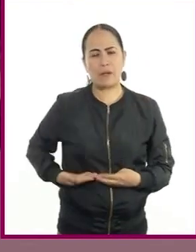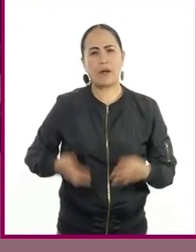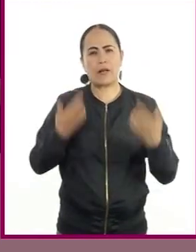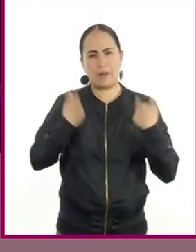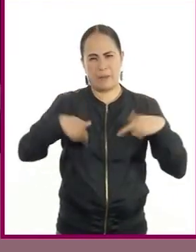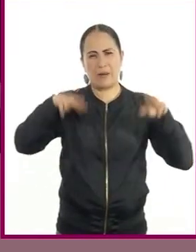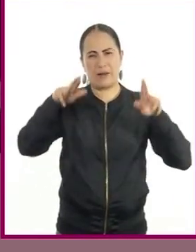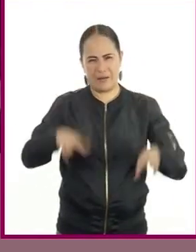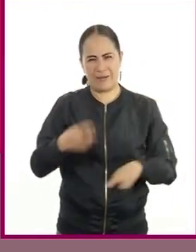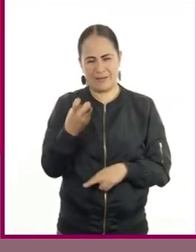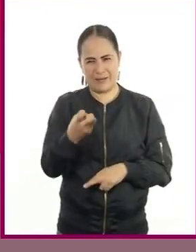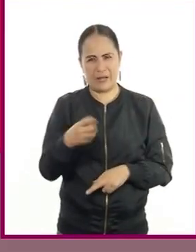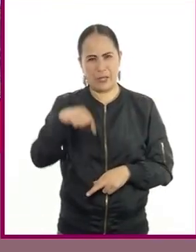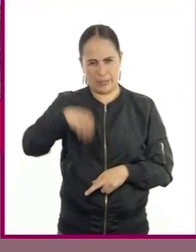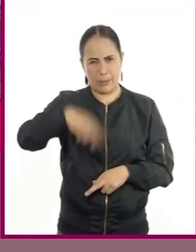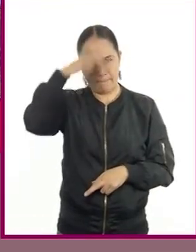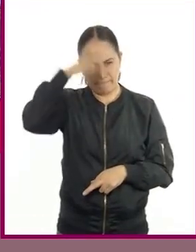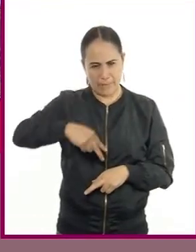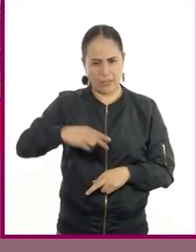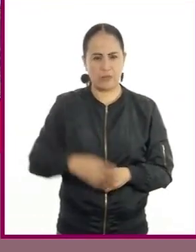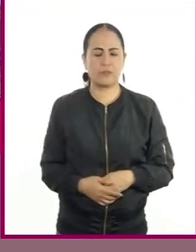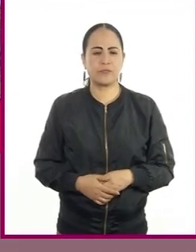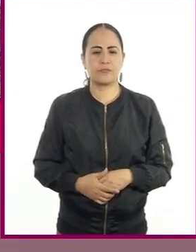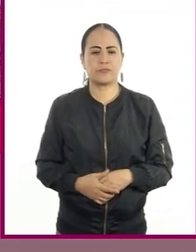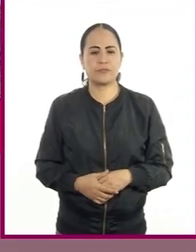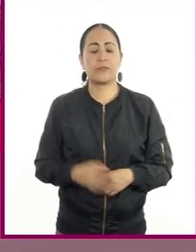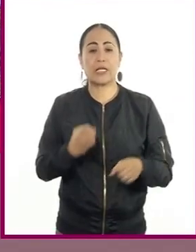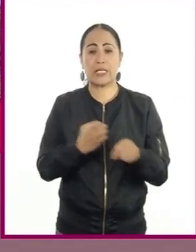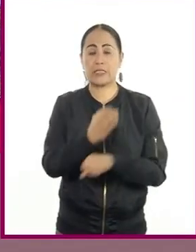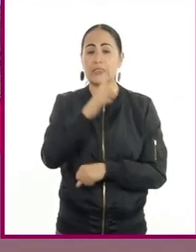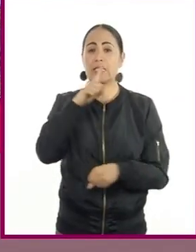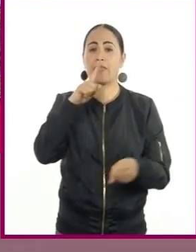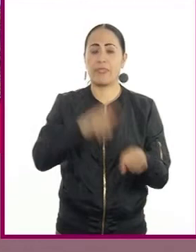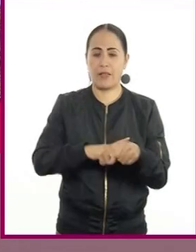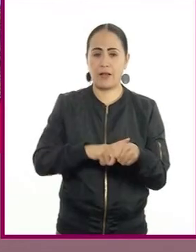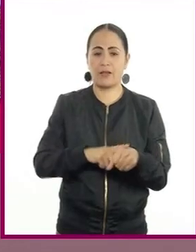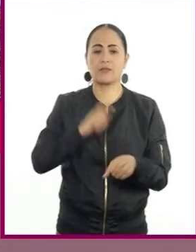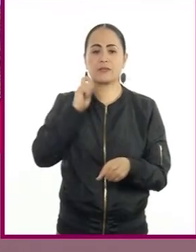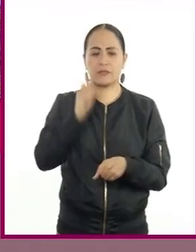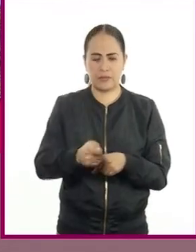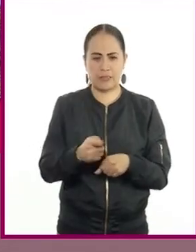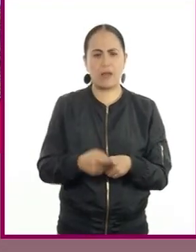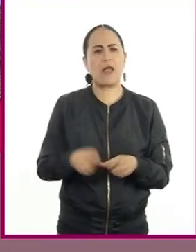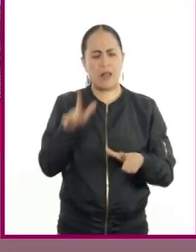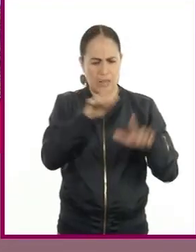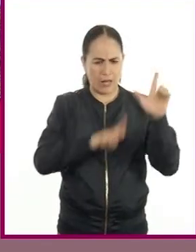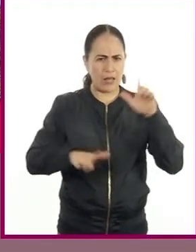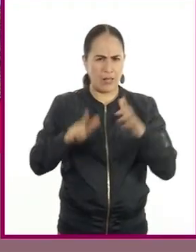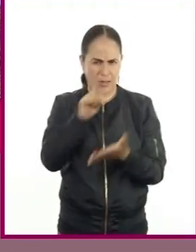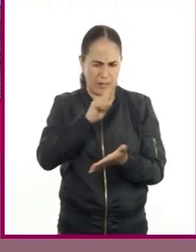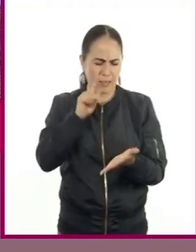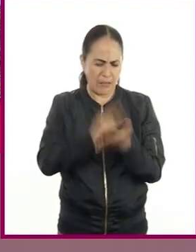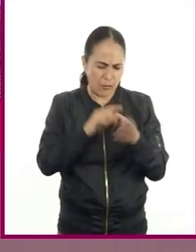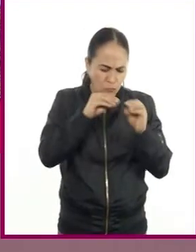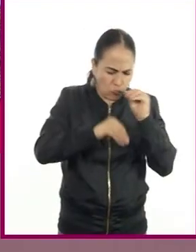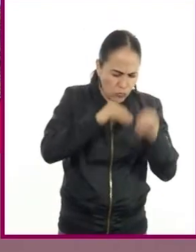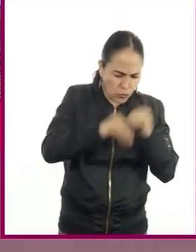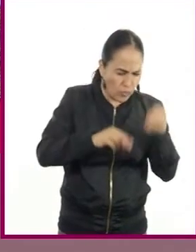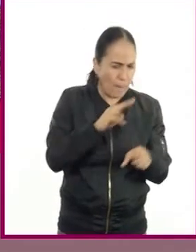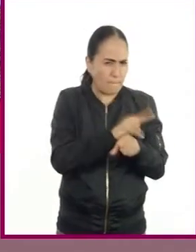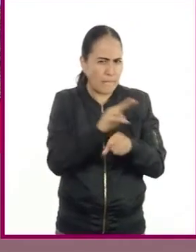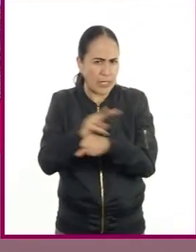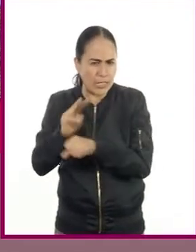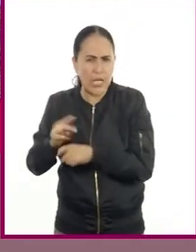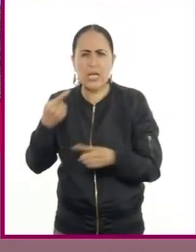Unidos mexicanos. El Poder Ejecutivo Estatal tiene también la misión de velar por la aplicación de las leyes estatales y lo personifica